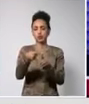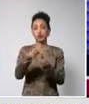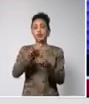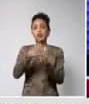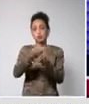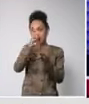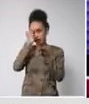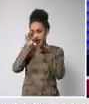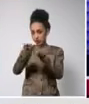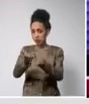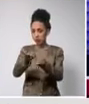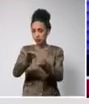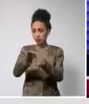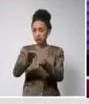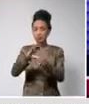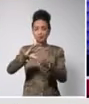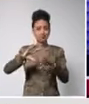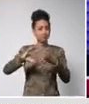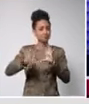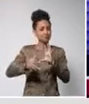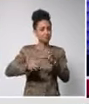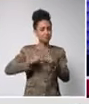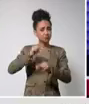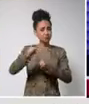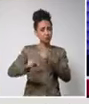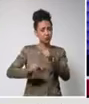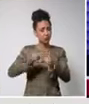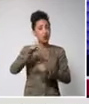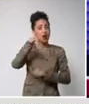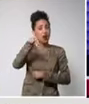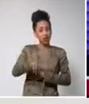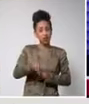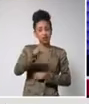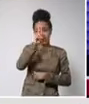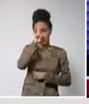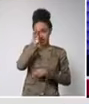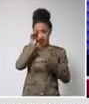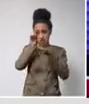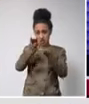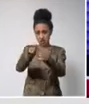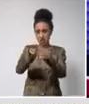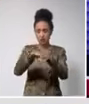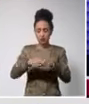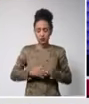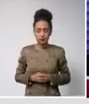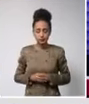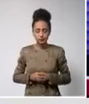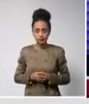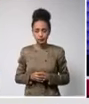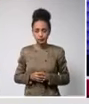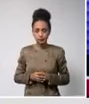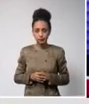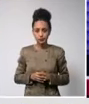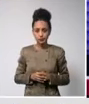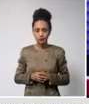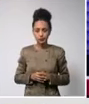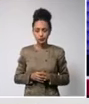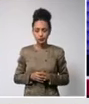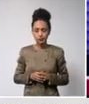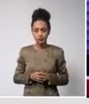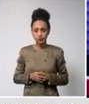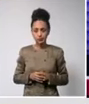grupo de complicaciones en su estadía hospitalaria, que incluso fue